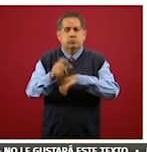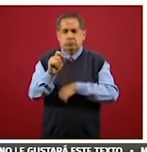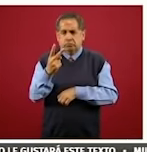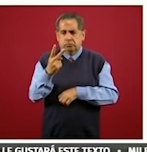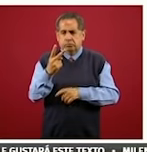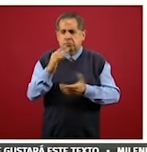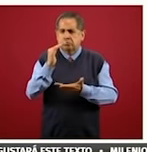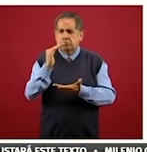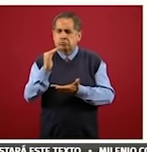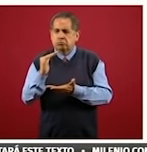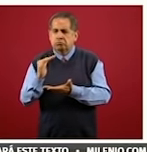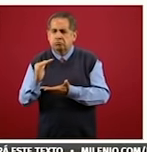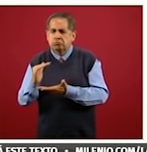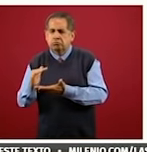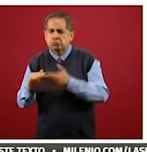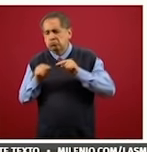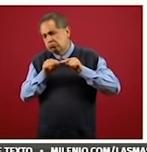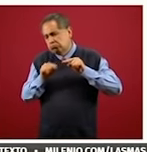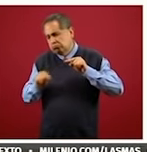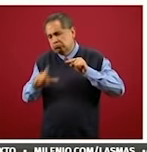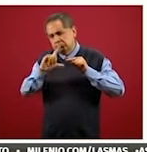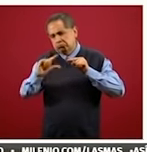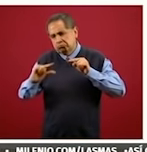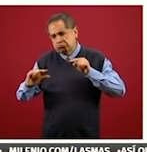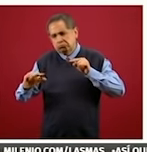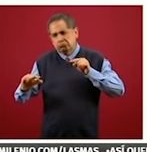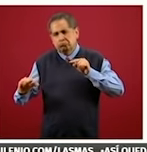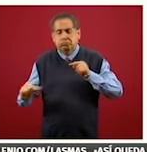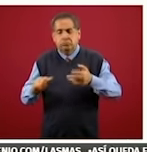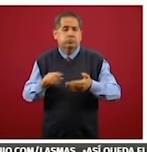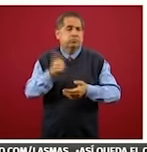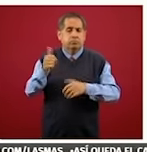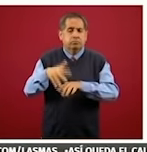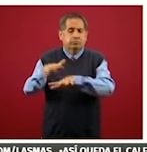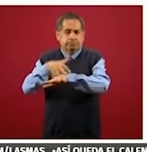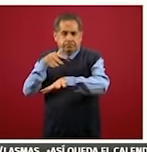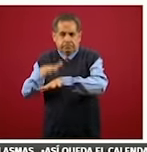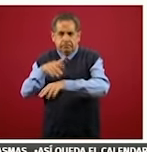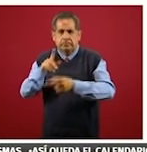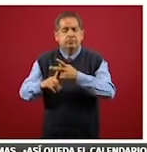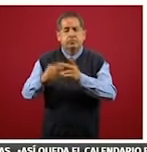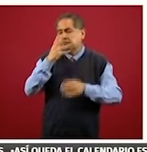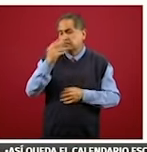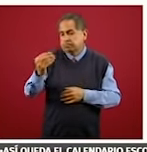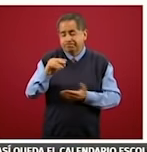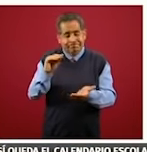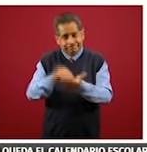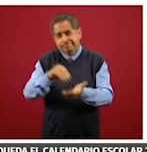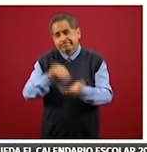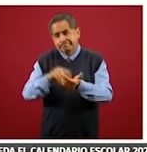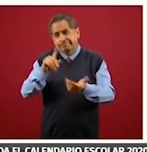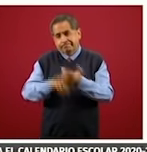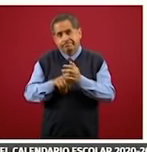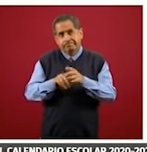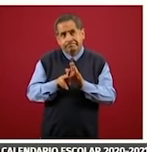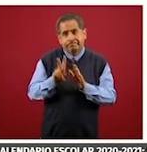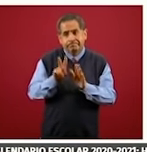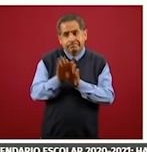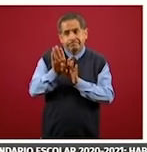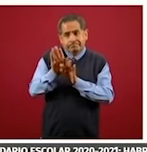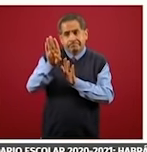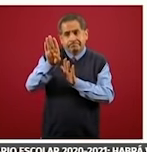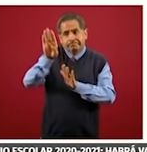tiene ya un descenso continuo. Otras, como es en este momento Tlalpan y Coyoacán, todavía tienen una fase ascendente